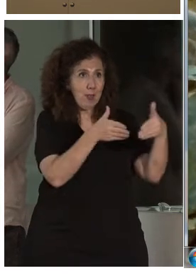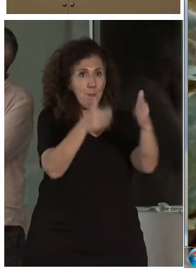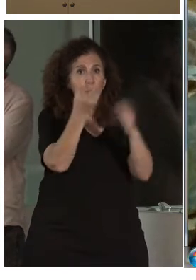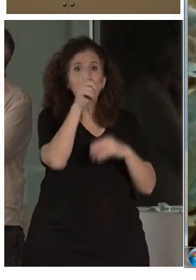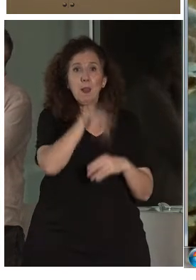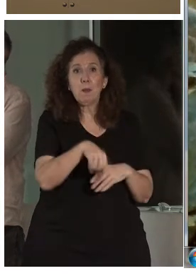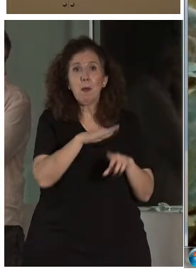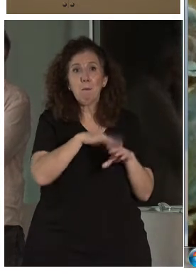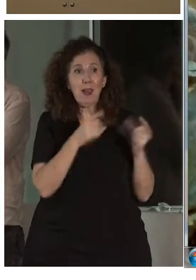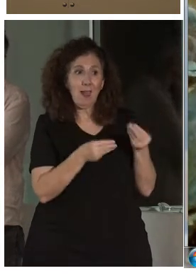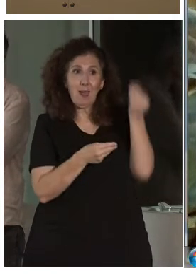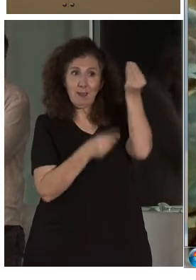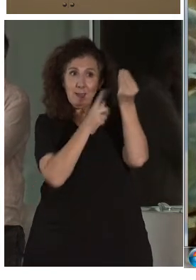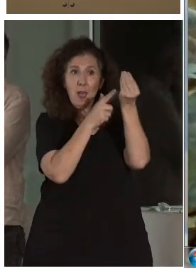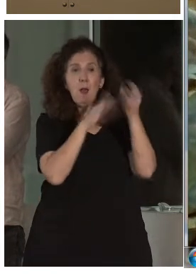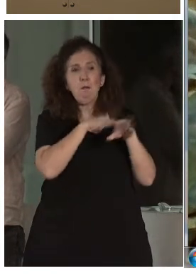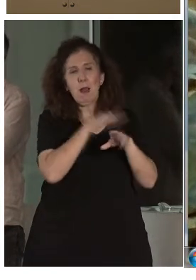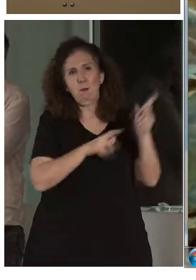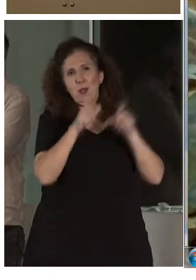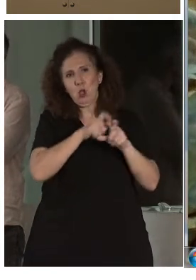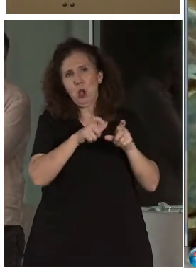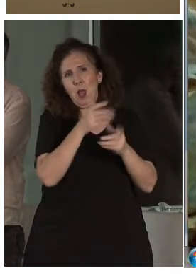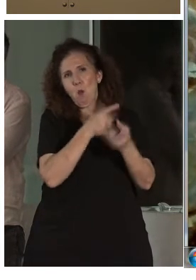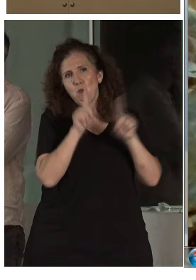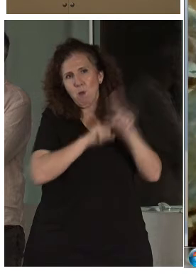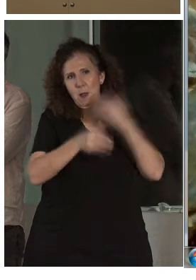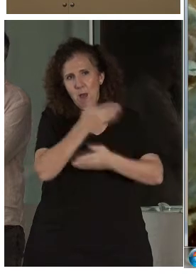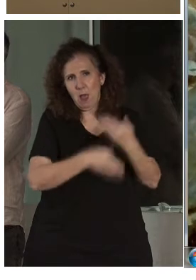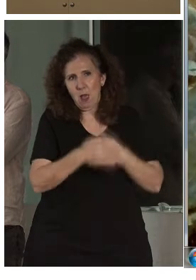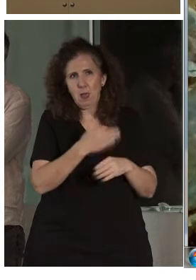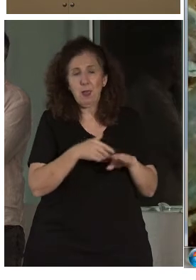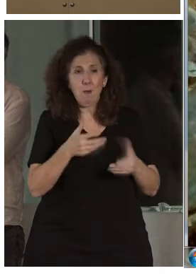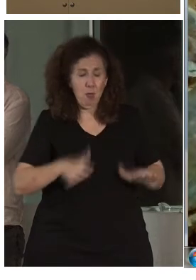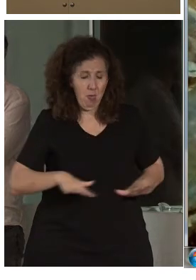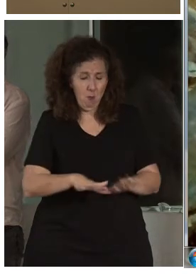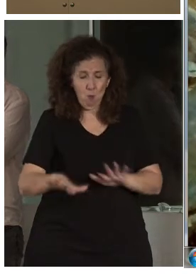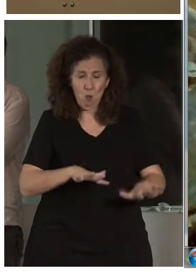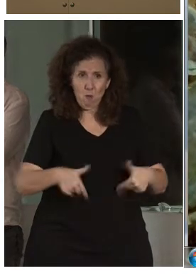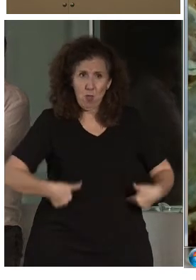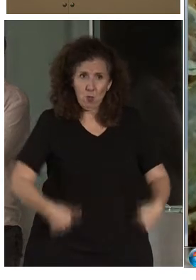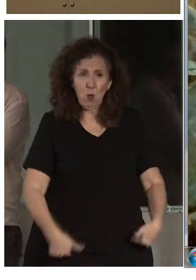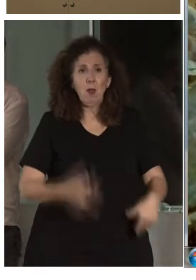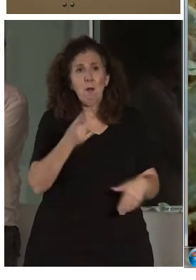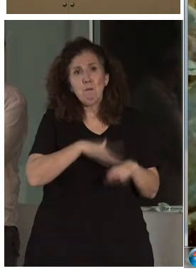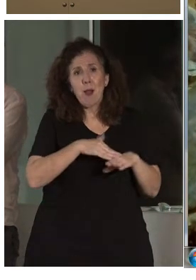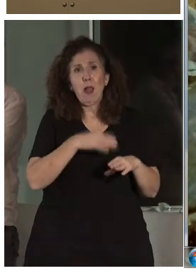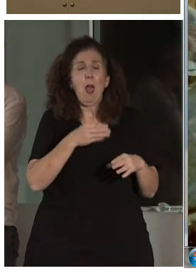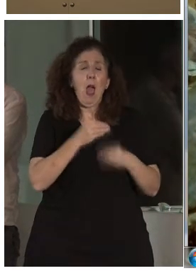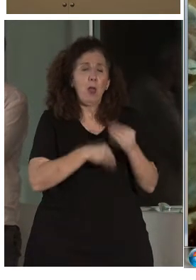personas que tengan problemas motóricos, pues puedan hacer estos caminos a través o con la utilización de la silla